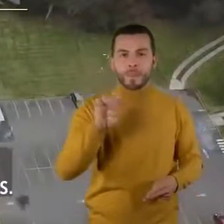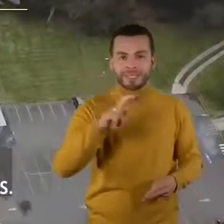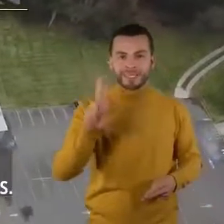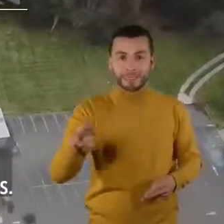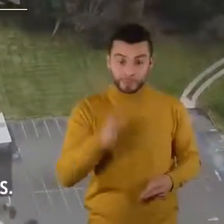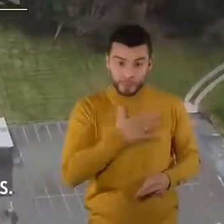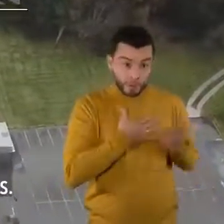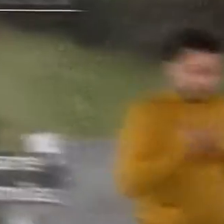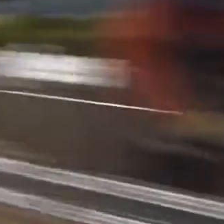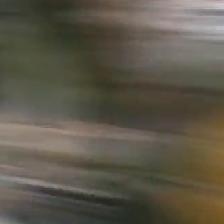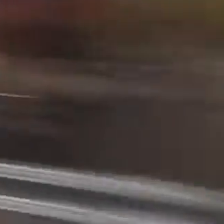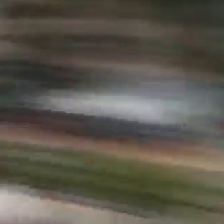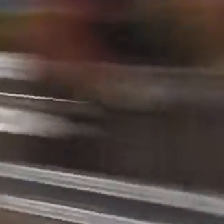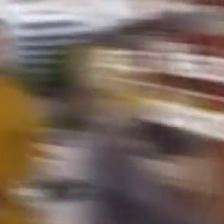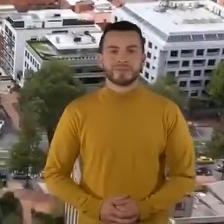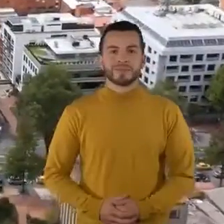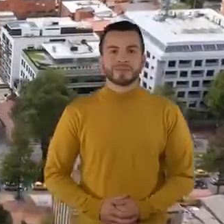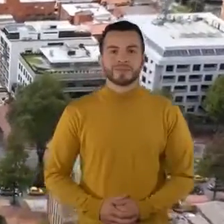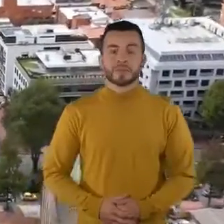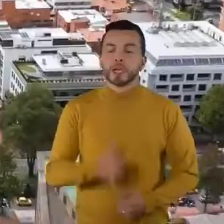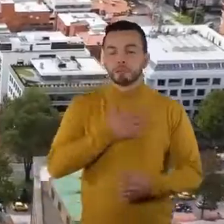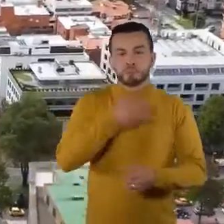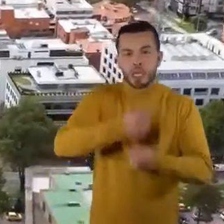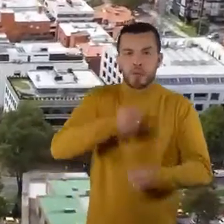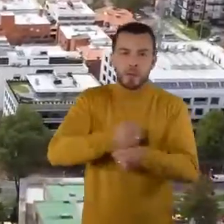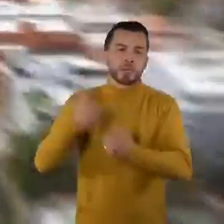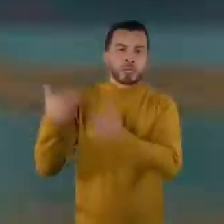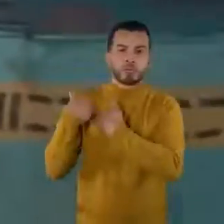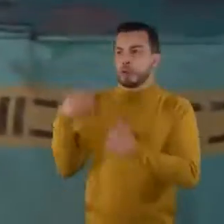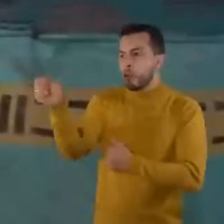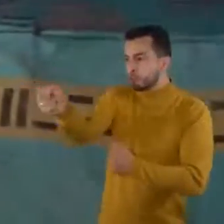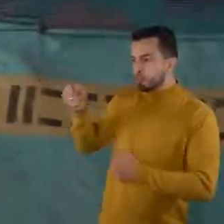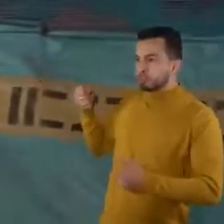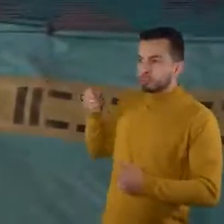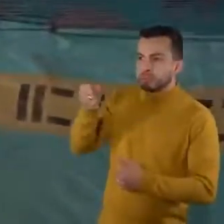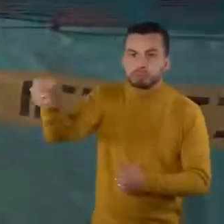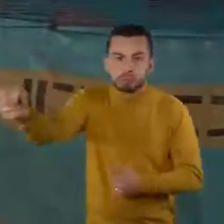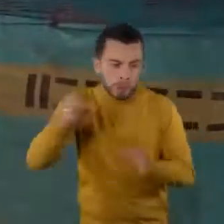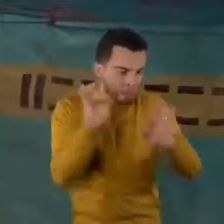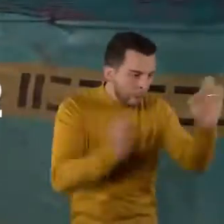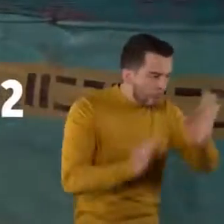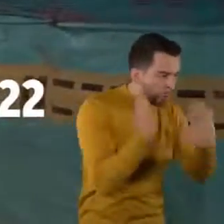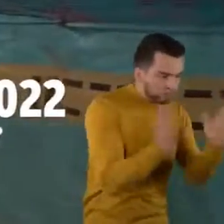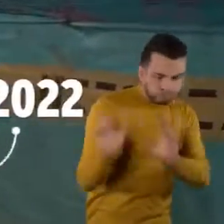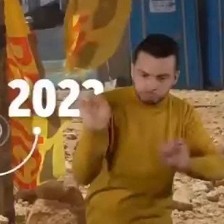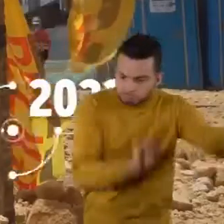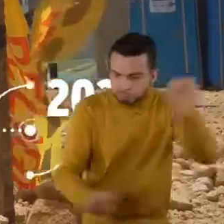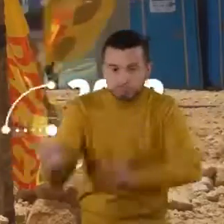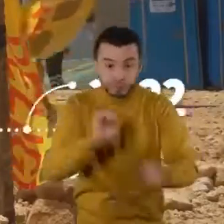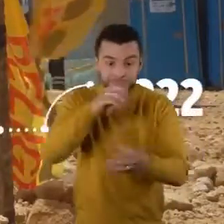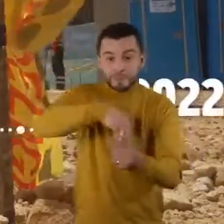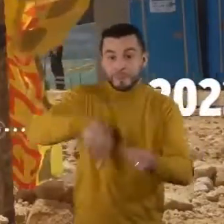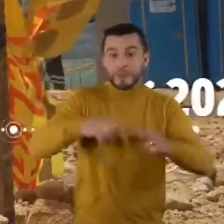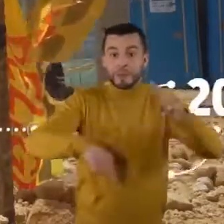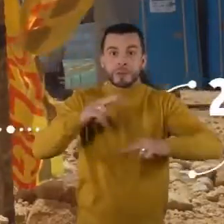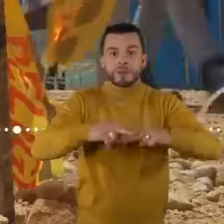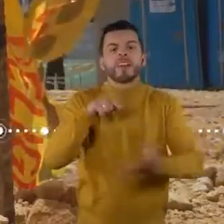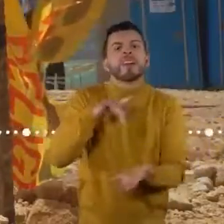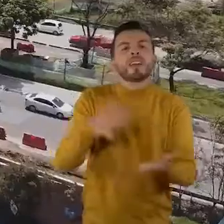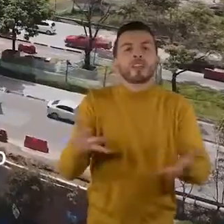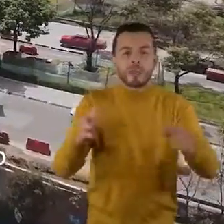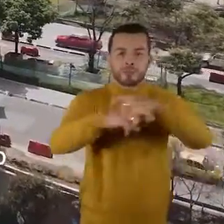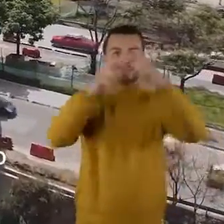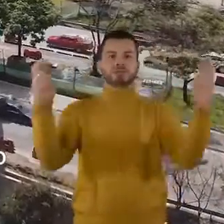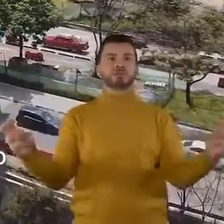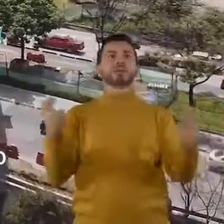entre otras el ciclo puente canal molino se ubica sobre el auto norte a la altura de la calle 111